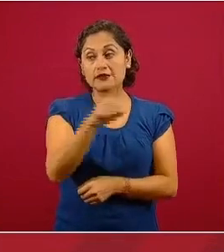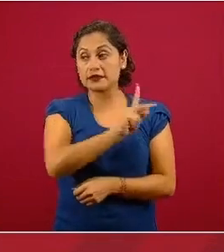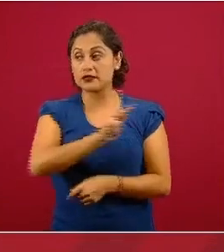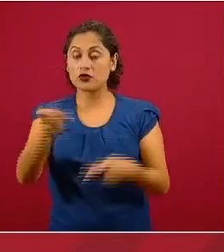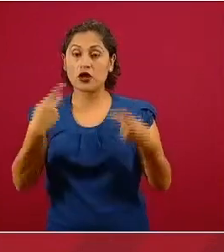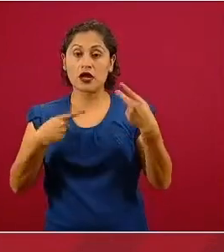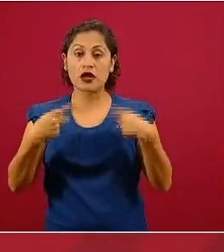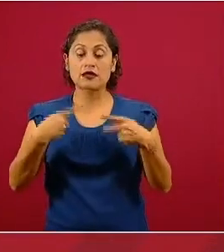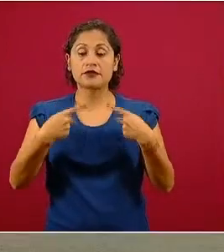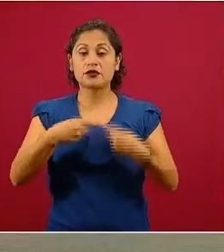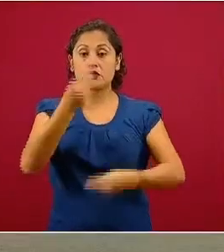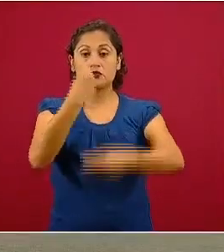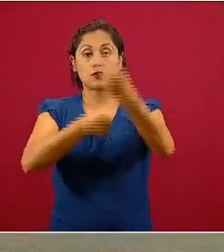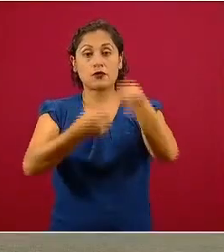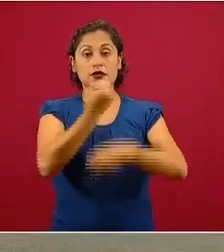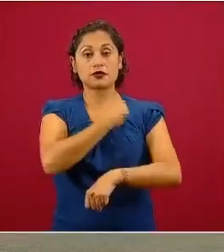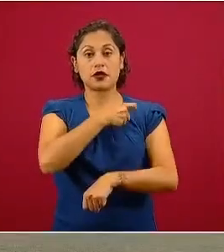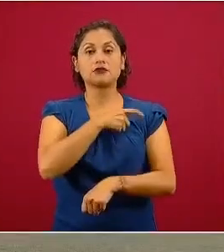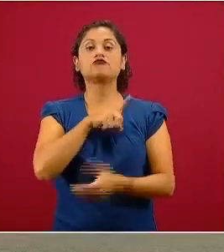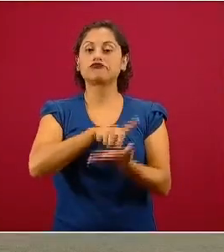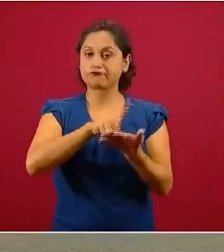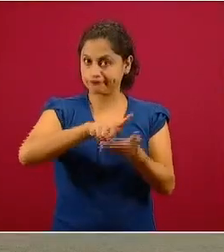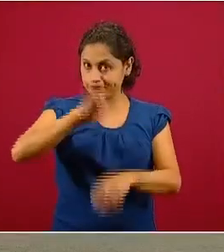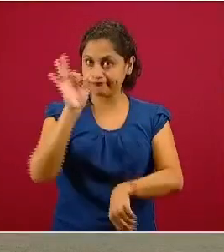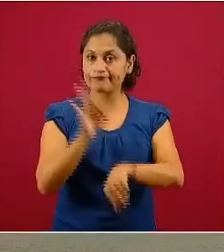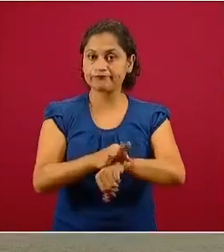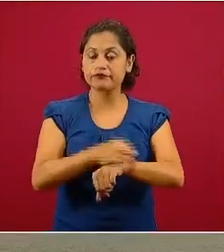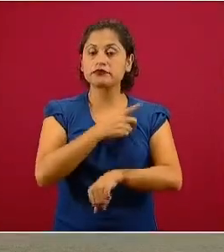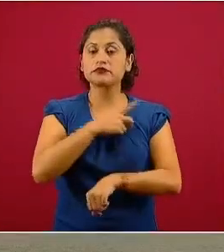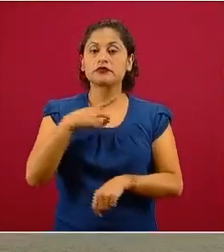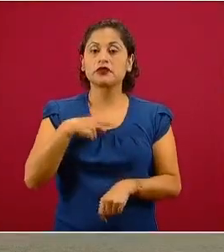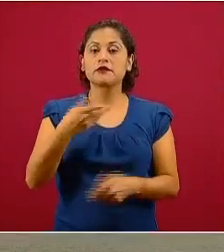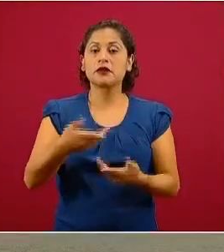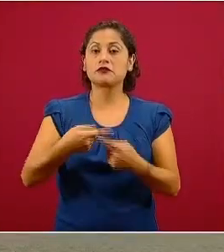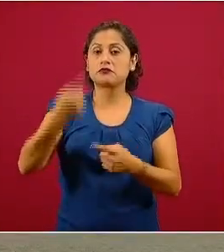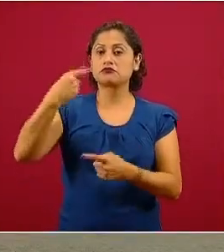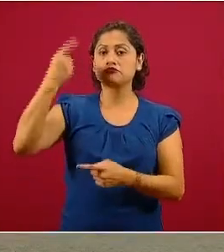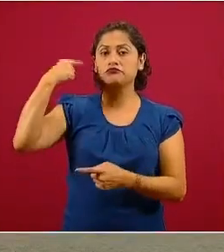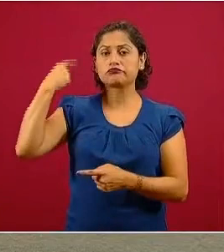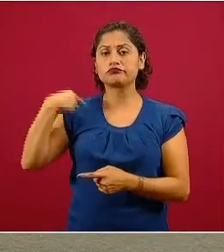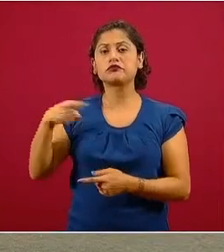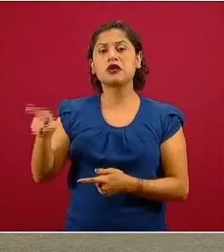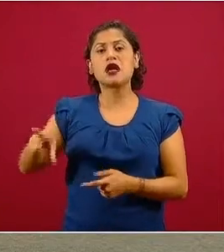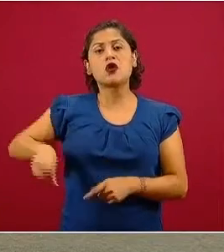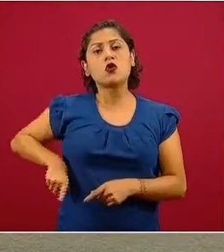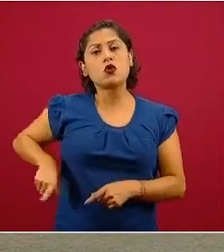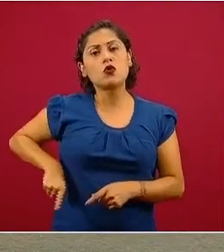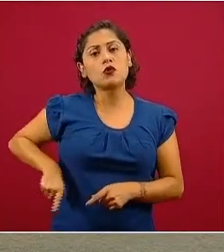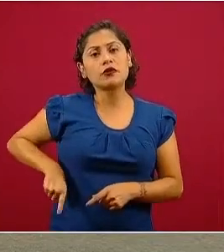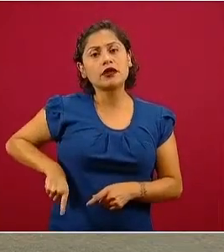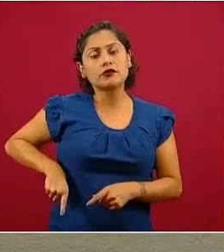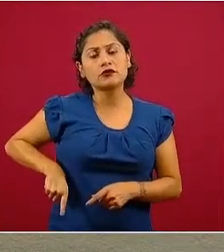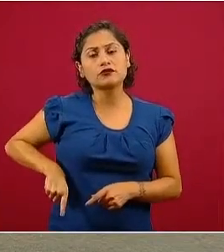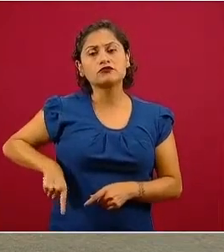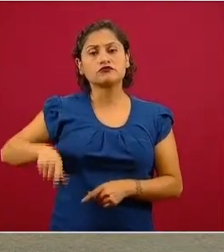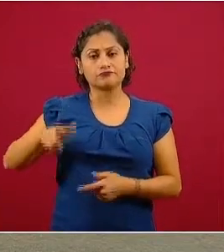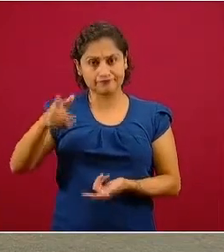saludable, y a lo largo de muchas décadas el gobierno mexicano ha sido omiso